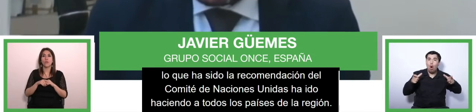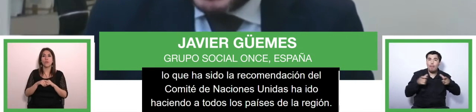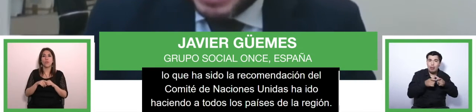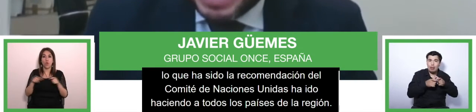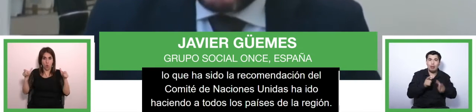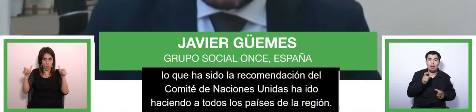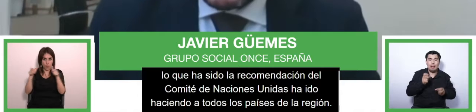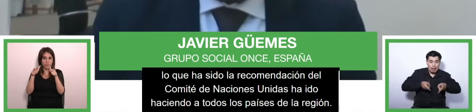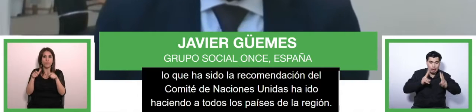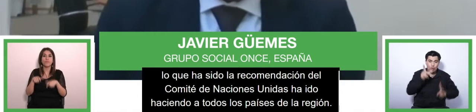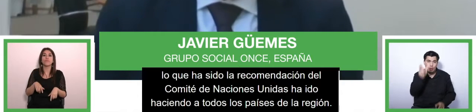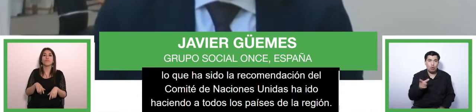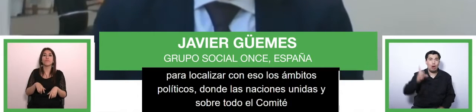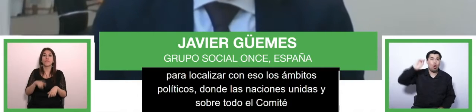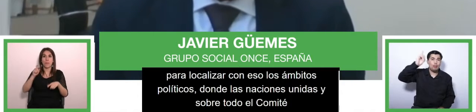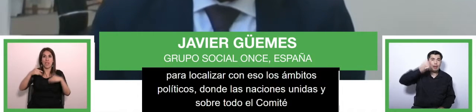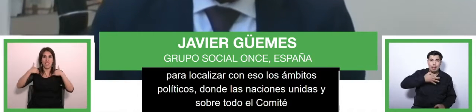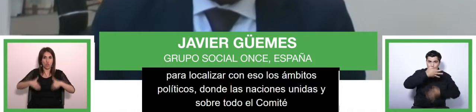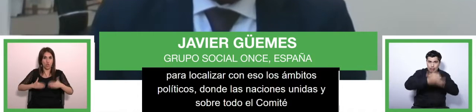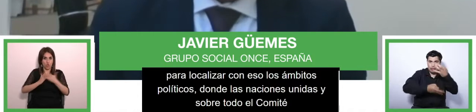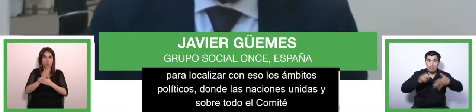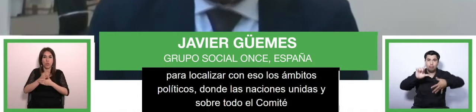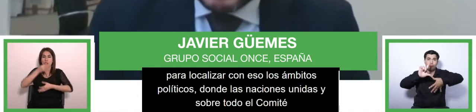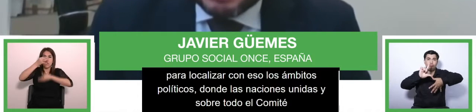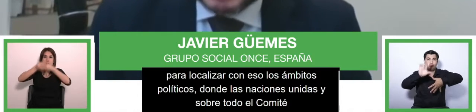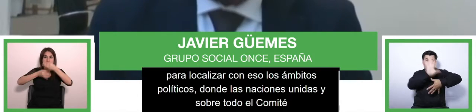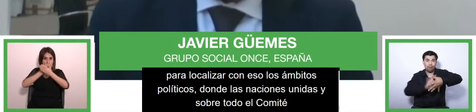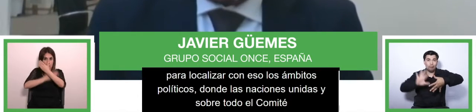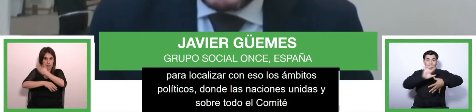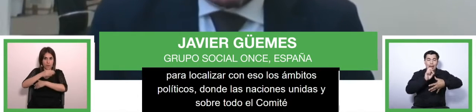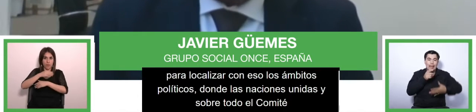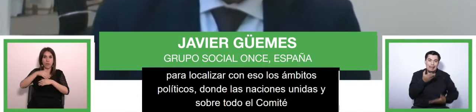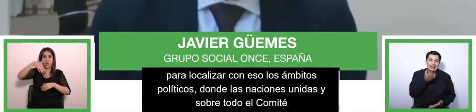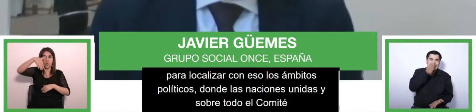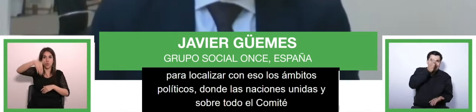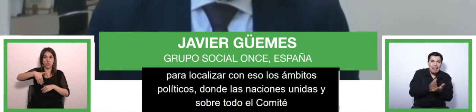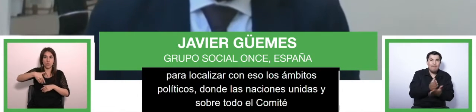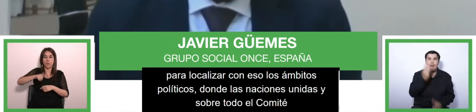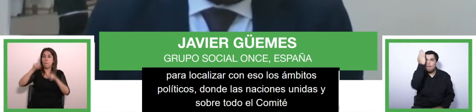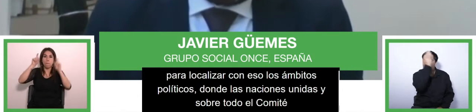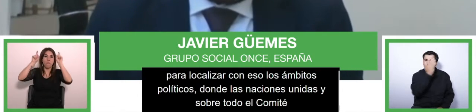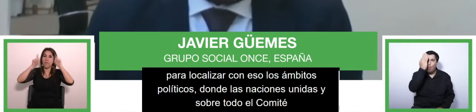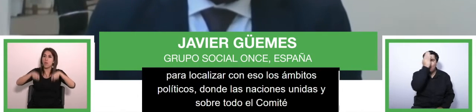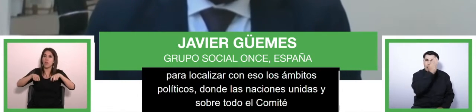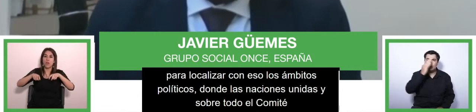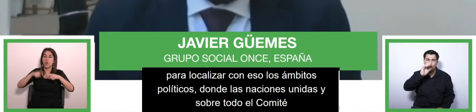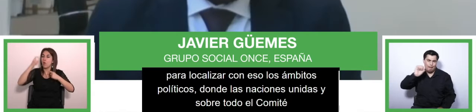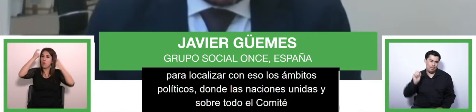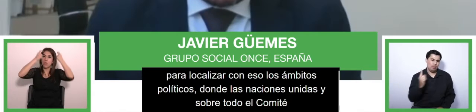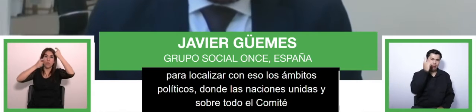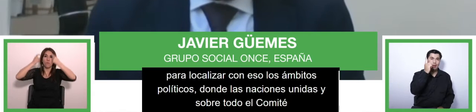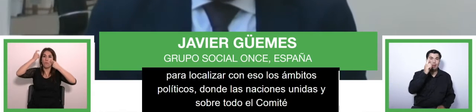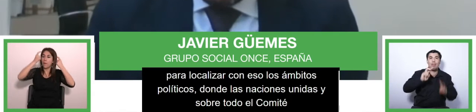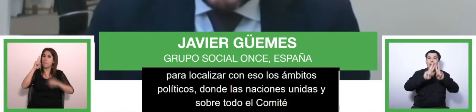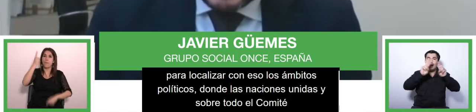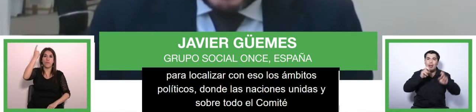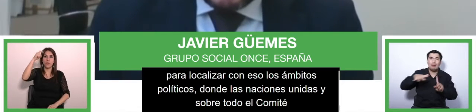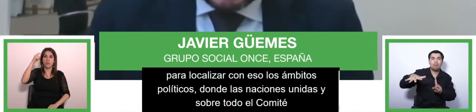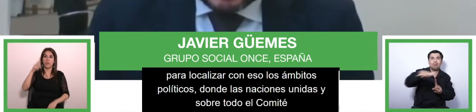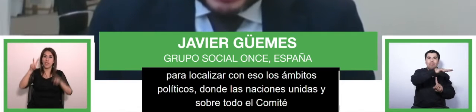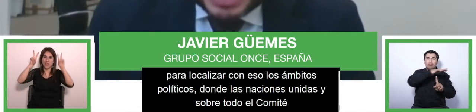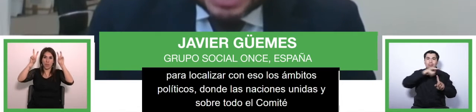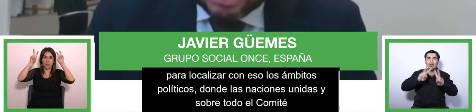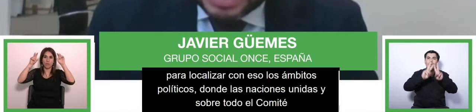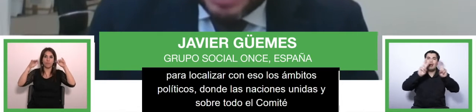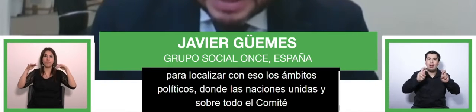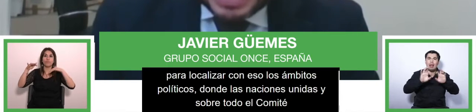Discapacidad ha señalado en América Latina que deben ser preocupaciones prioritarias para el ámbito de la educación. Uno de